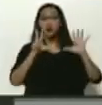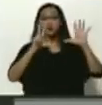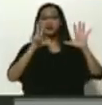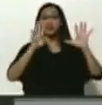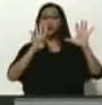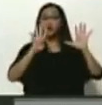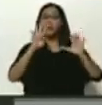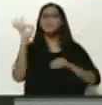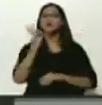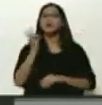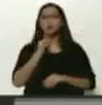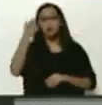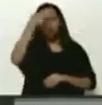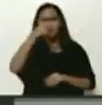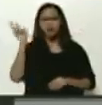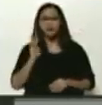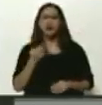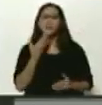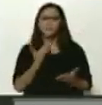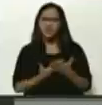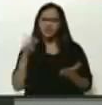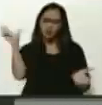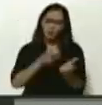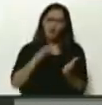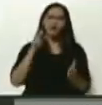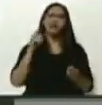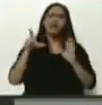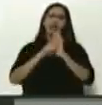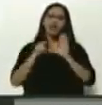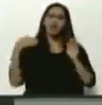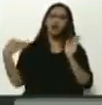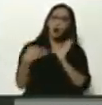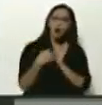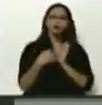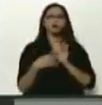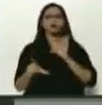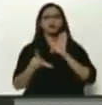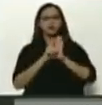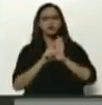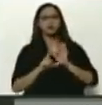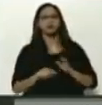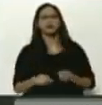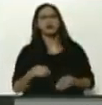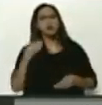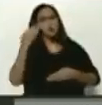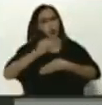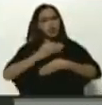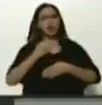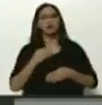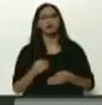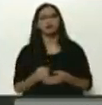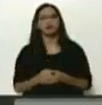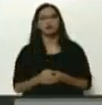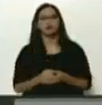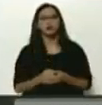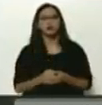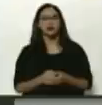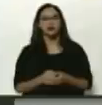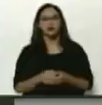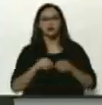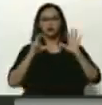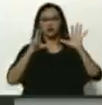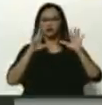venezolana pide que se apruebe la ley antibloqueo. 89, ¿por qué me lo pasaron? Vamos a verlo exactamente cuánto es para no